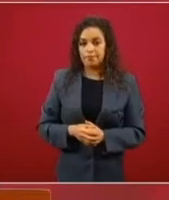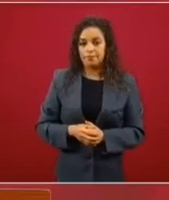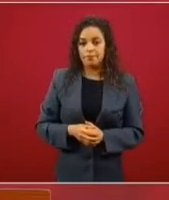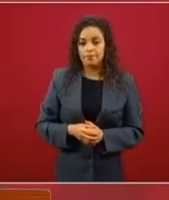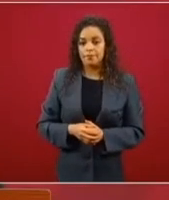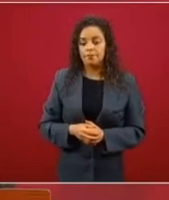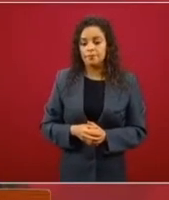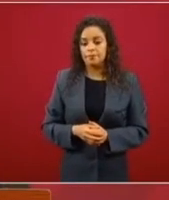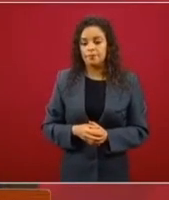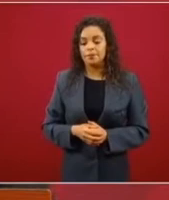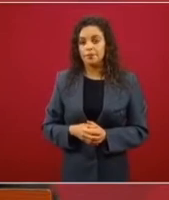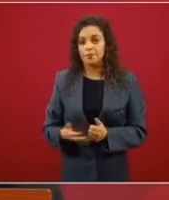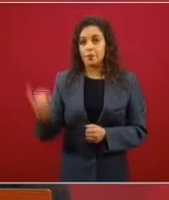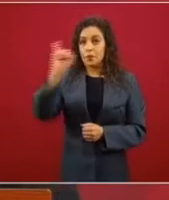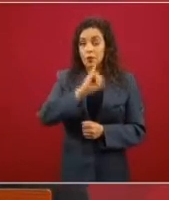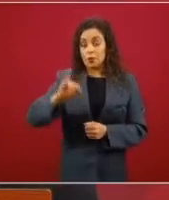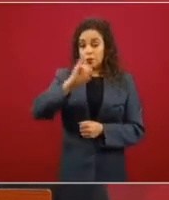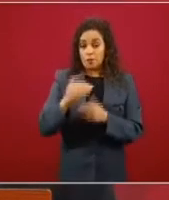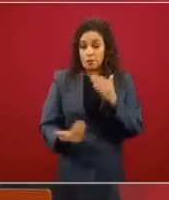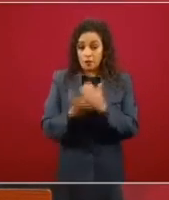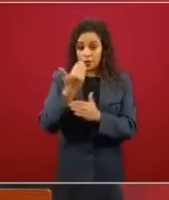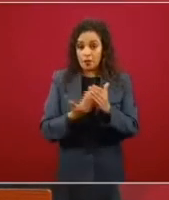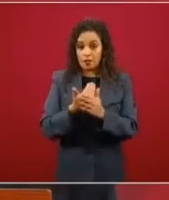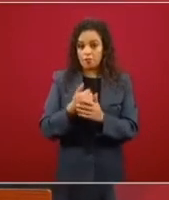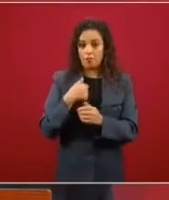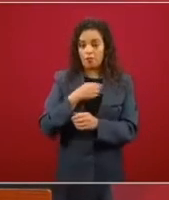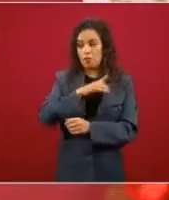El jueves en la mañana, Campeche,